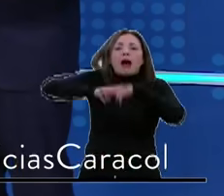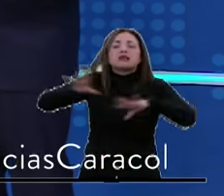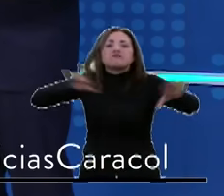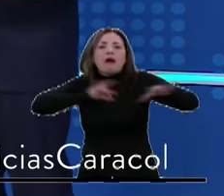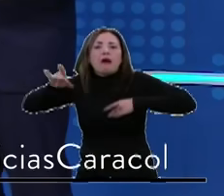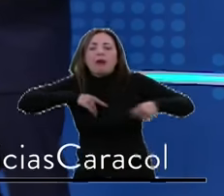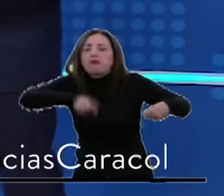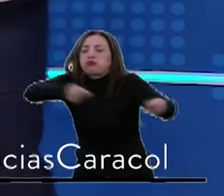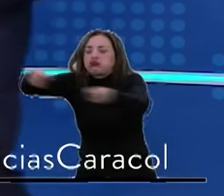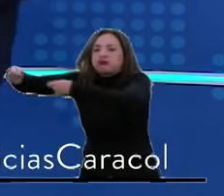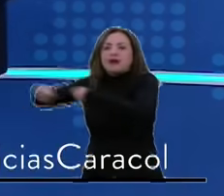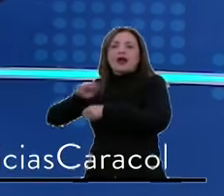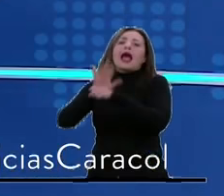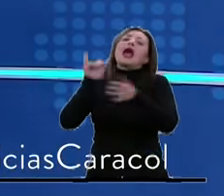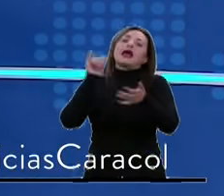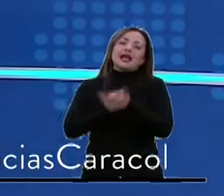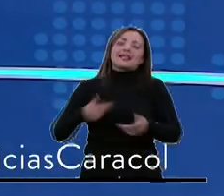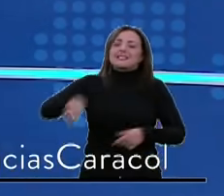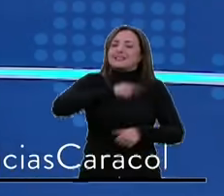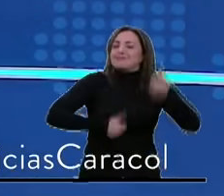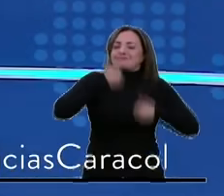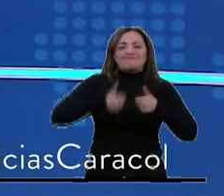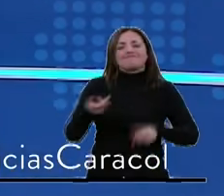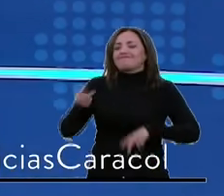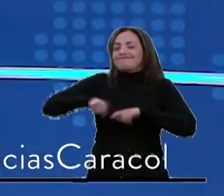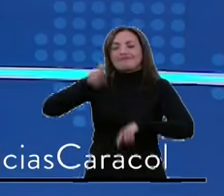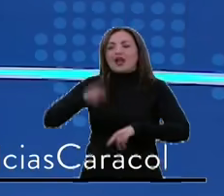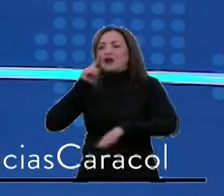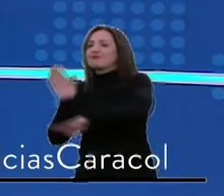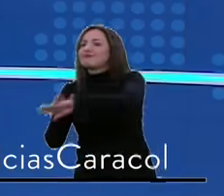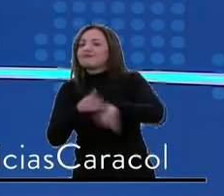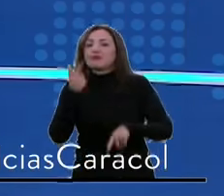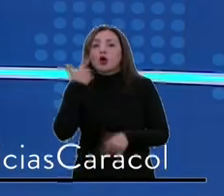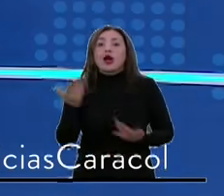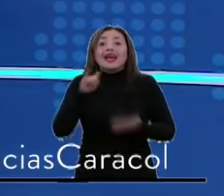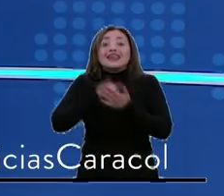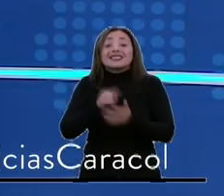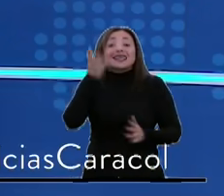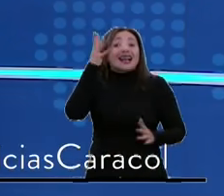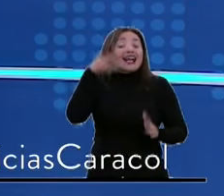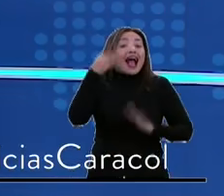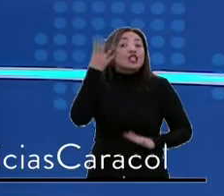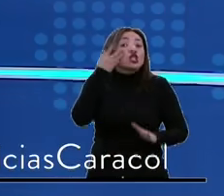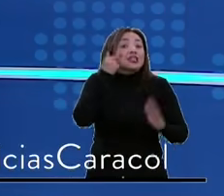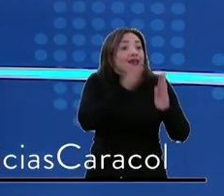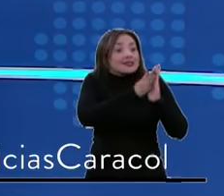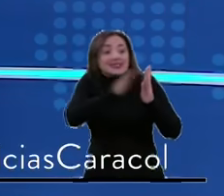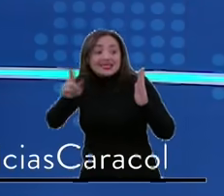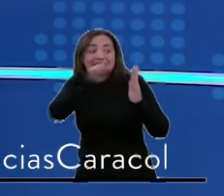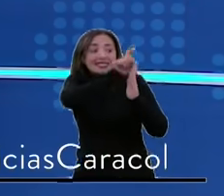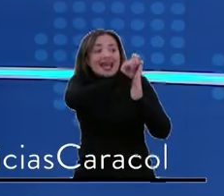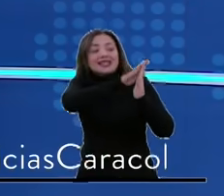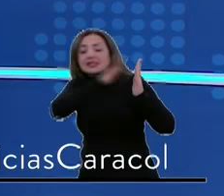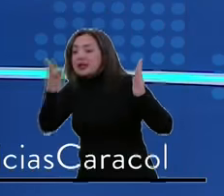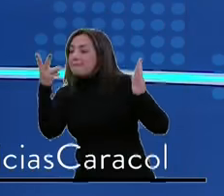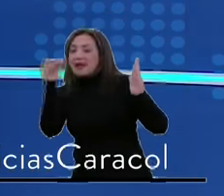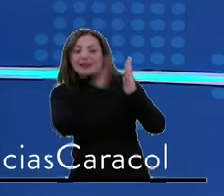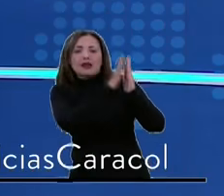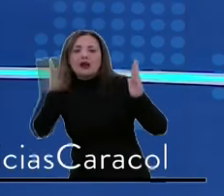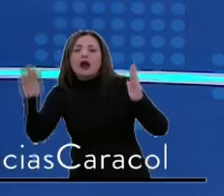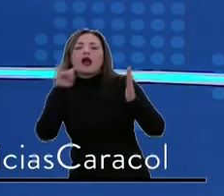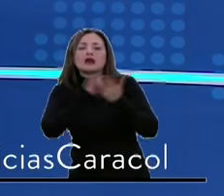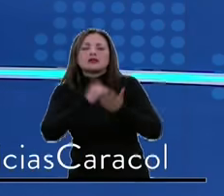autoridades por eso encienden las alarmas en estos 14 días se presentan según las las pruebas con diego que se hacen en el país